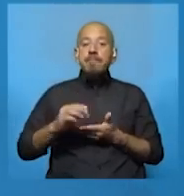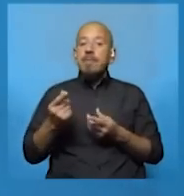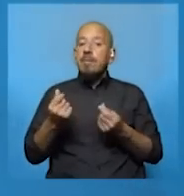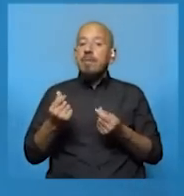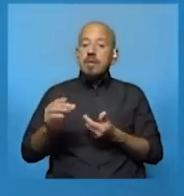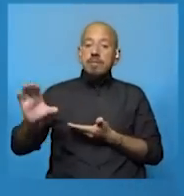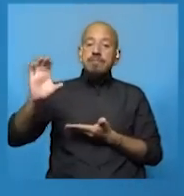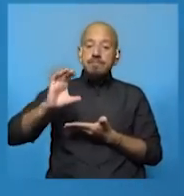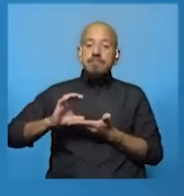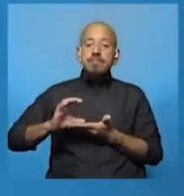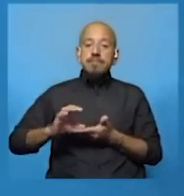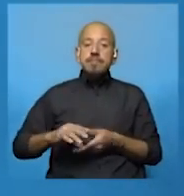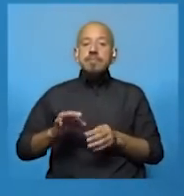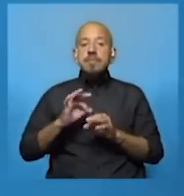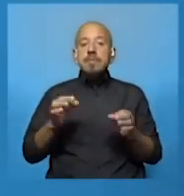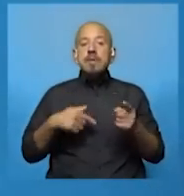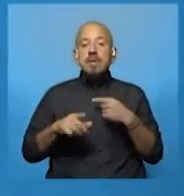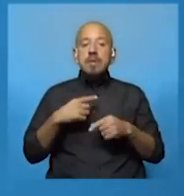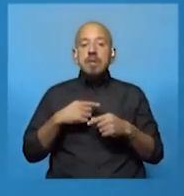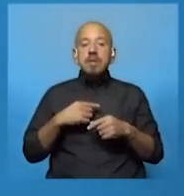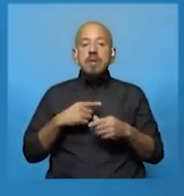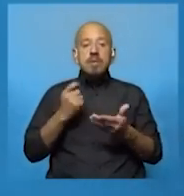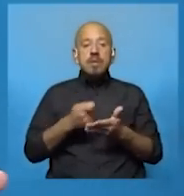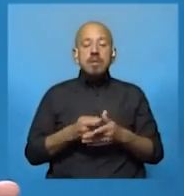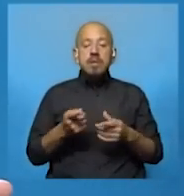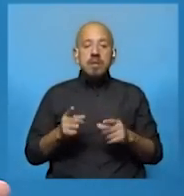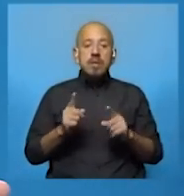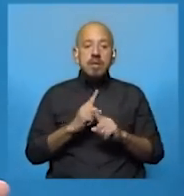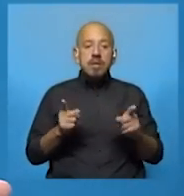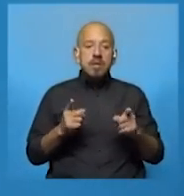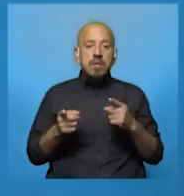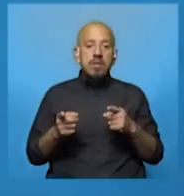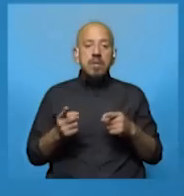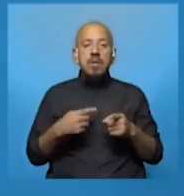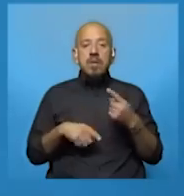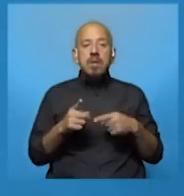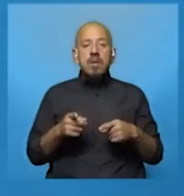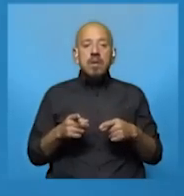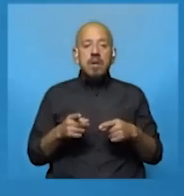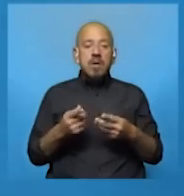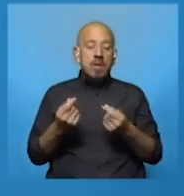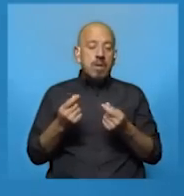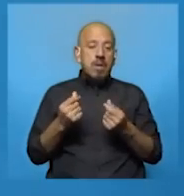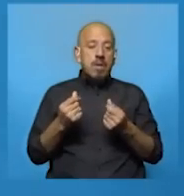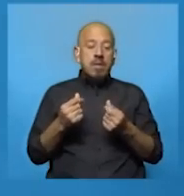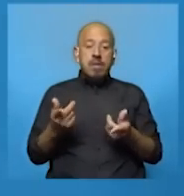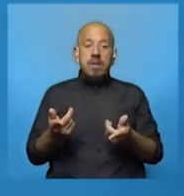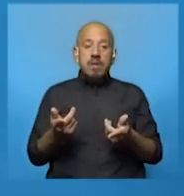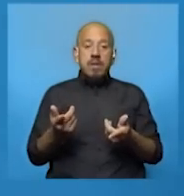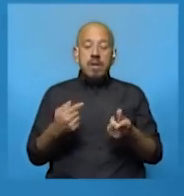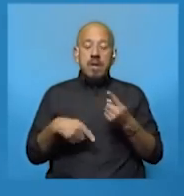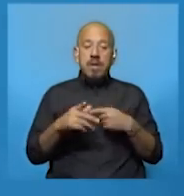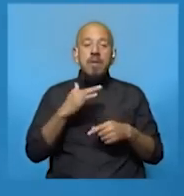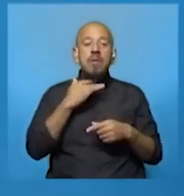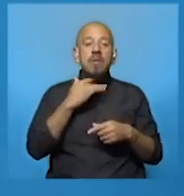tipo de remuneración o ganaba un tipo de dinero facturaba no evidentemente no facturaba recibía plata en negro por